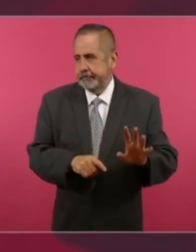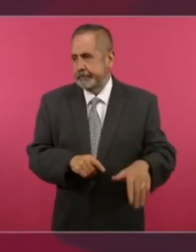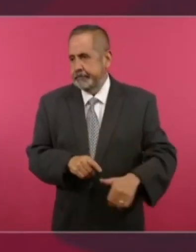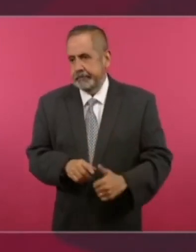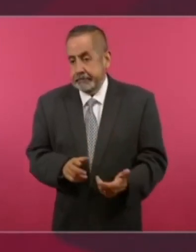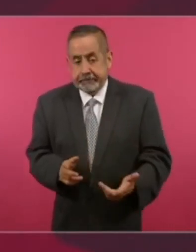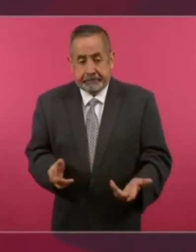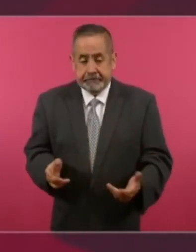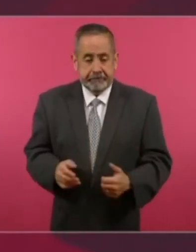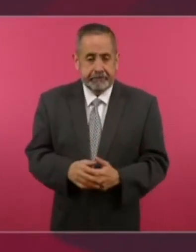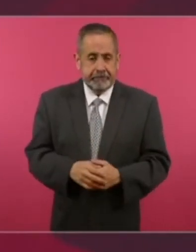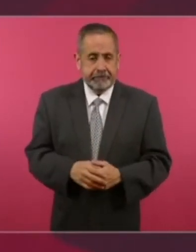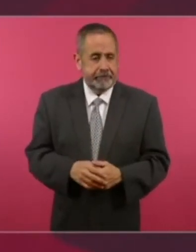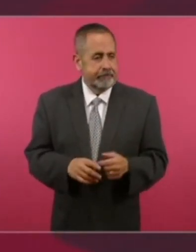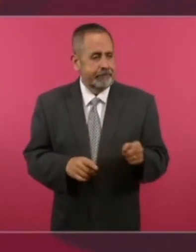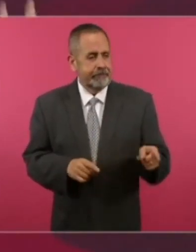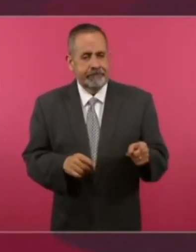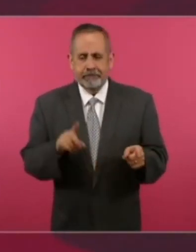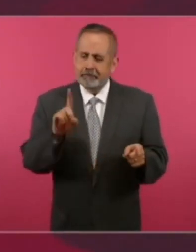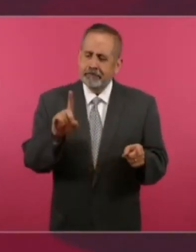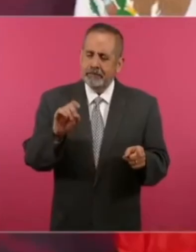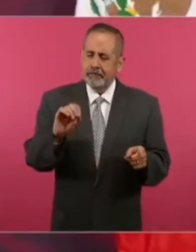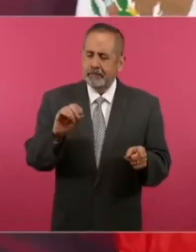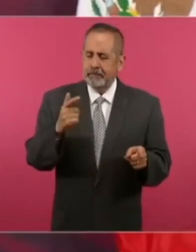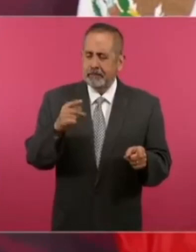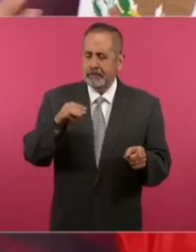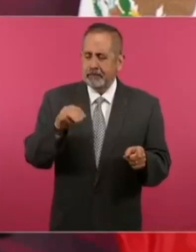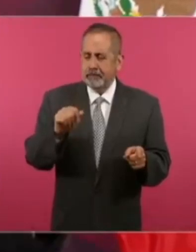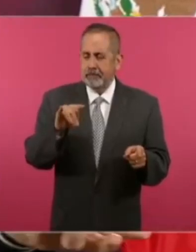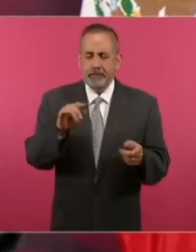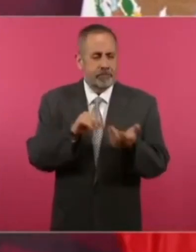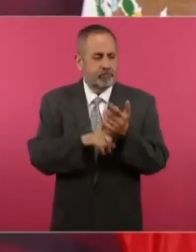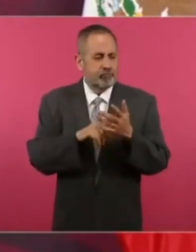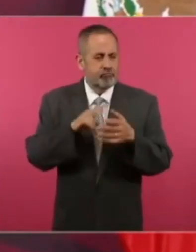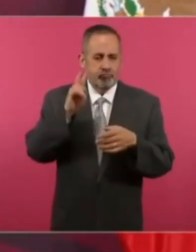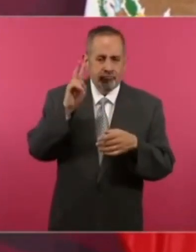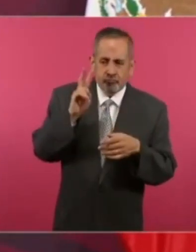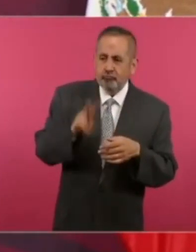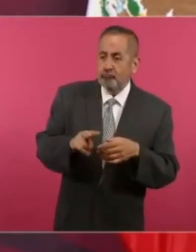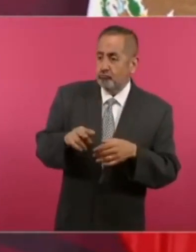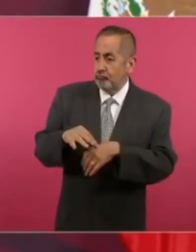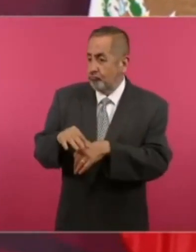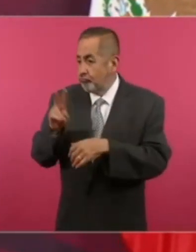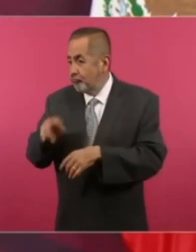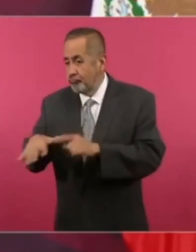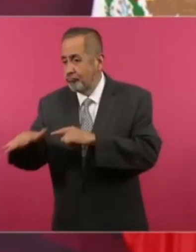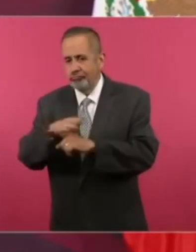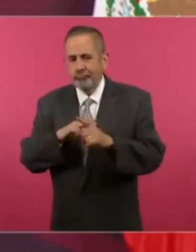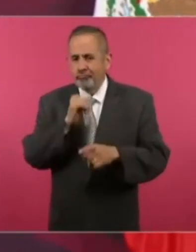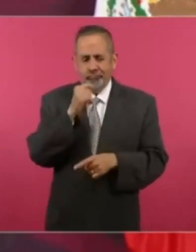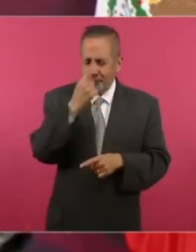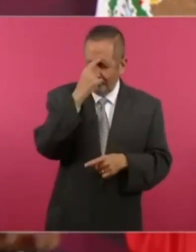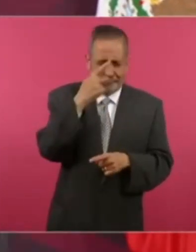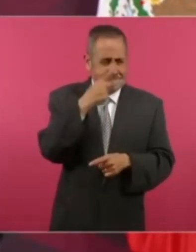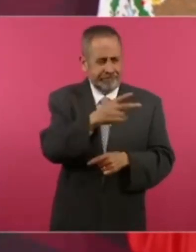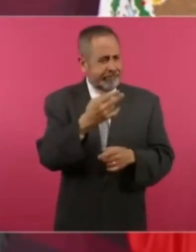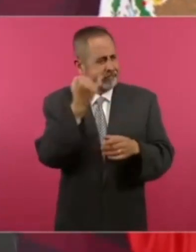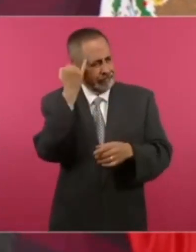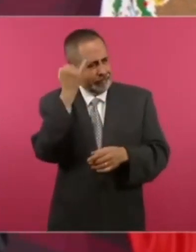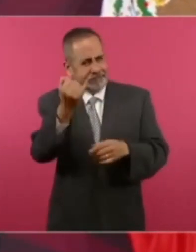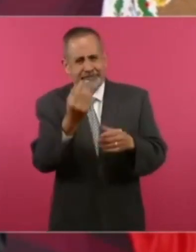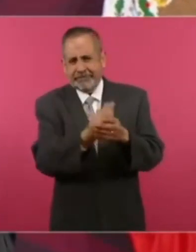Y dogmático porque no tiene nada que ver con la realidad. No hay